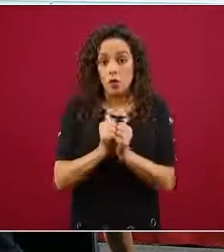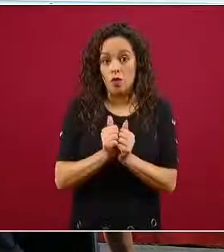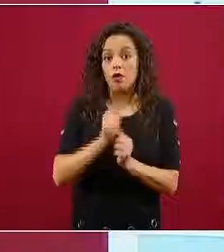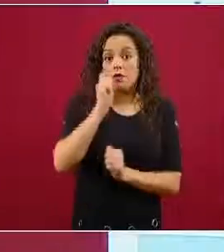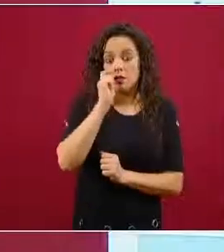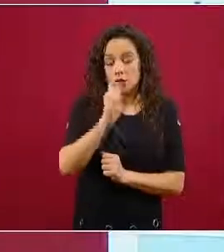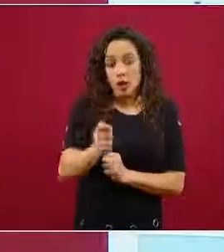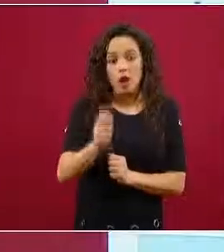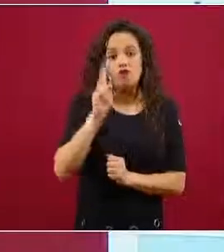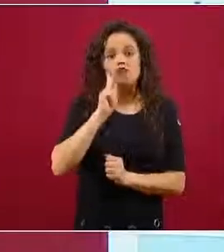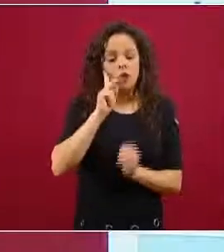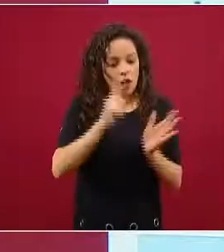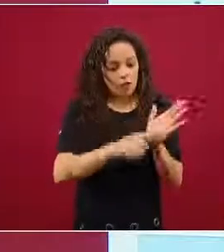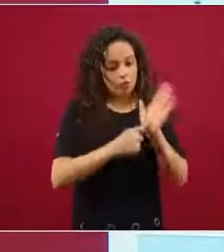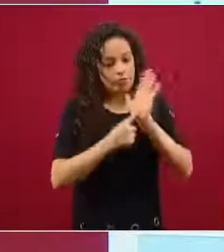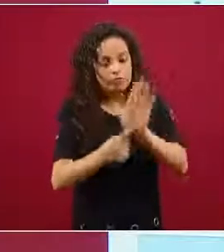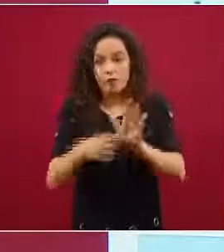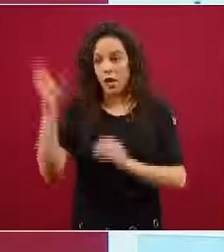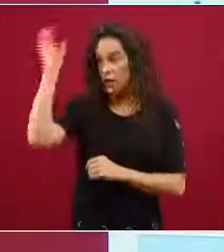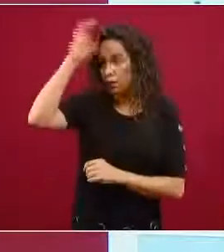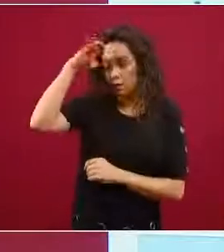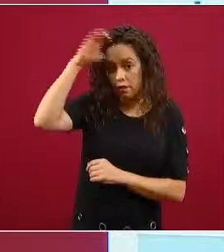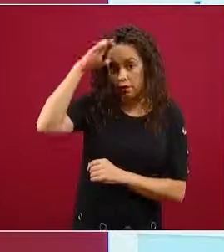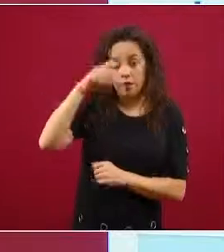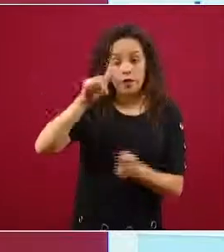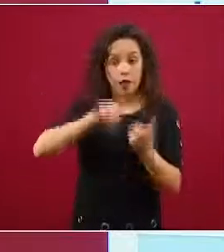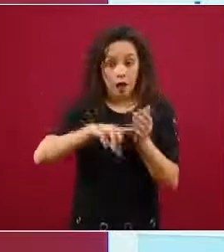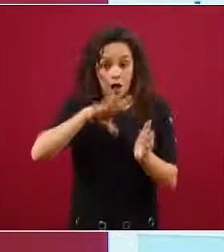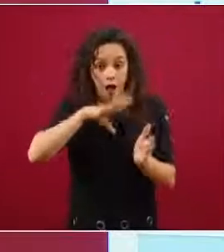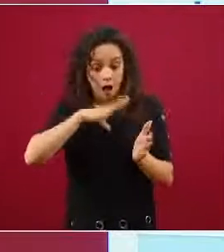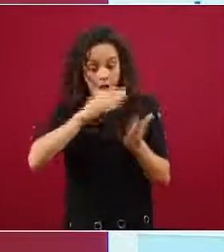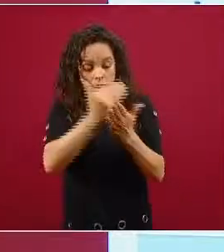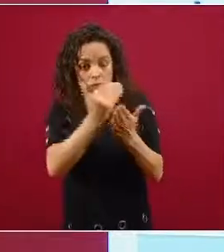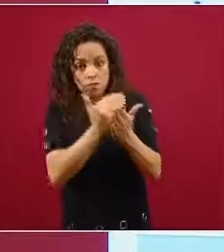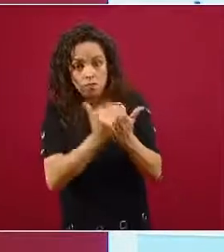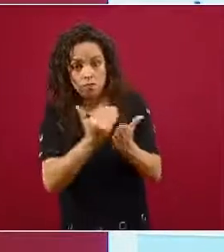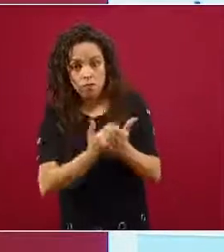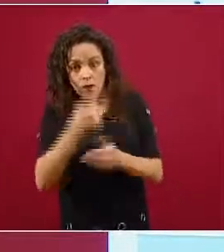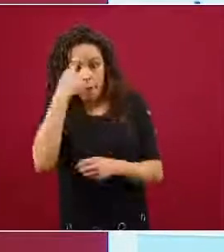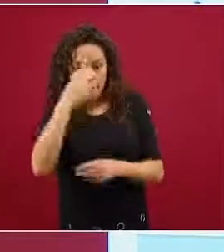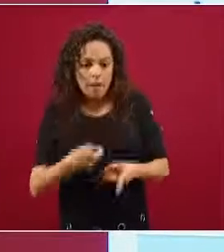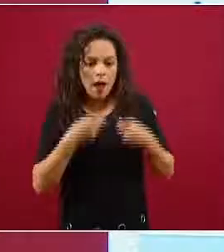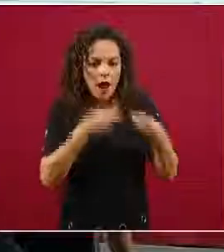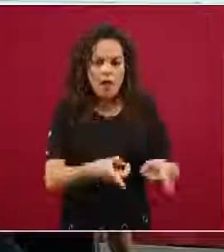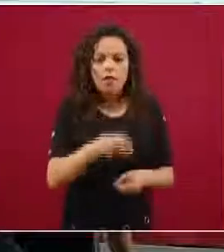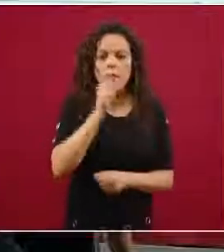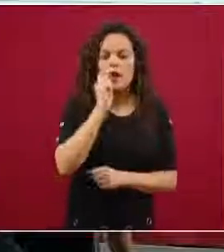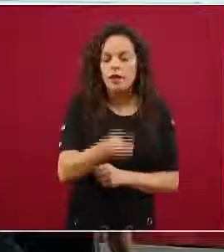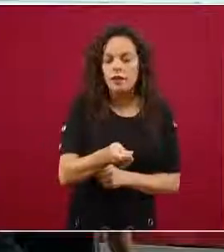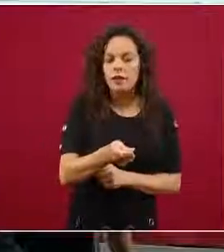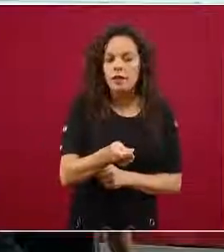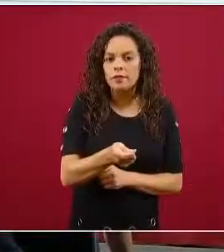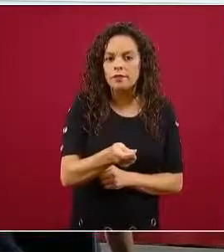las prácticas que han sido documentadas como las que favorecen el